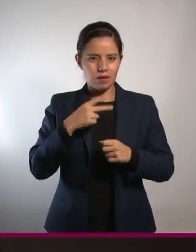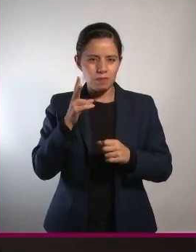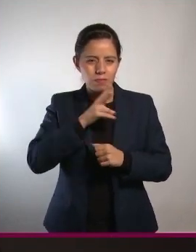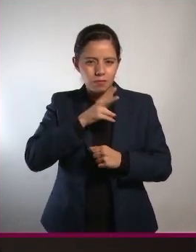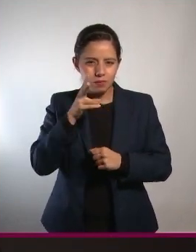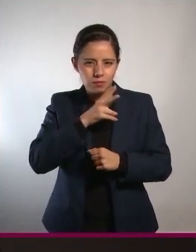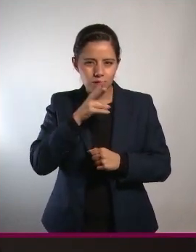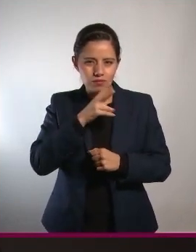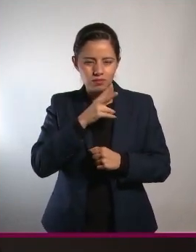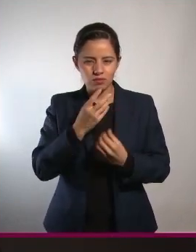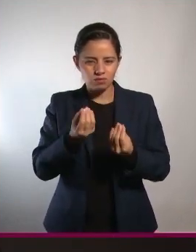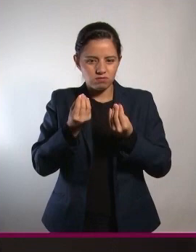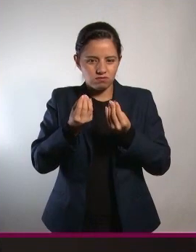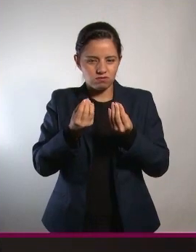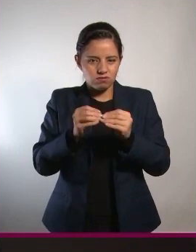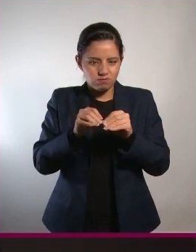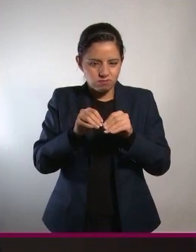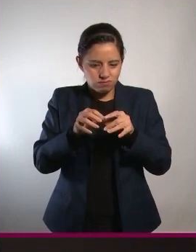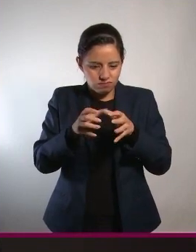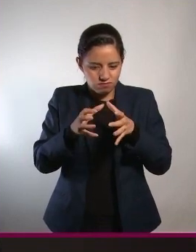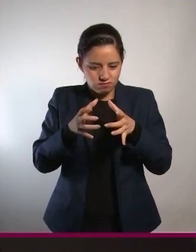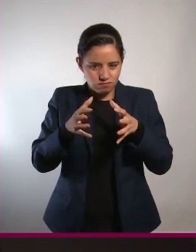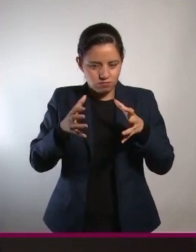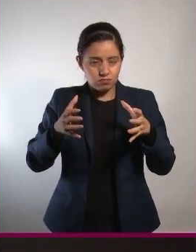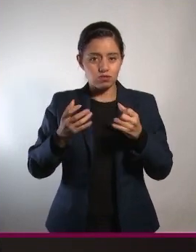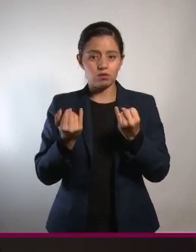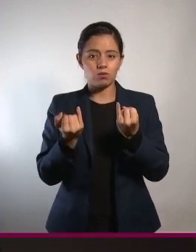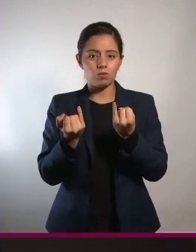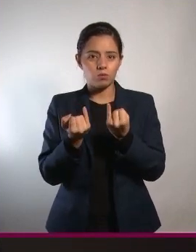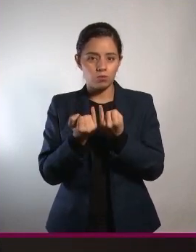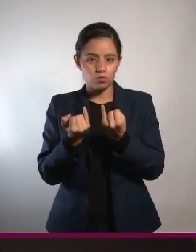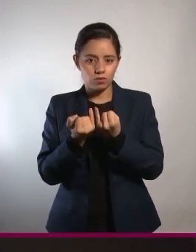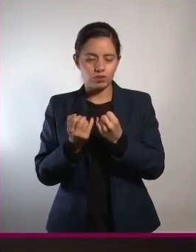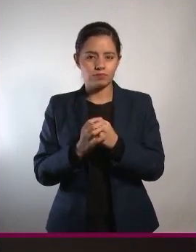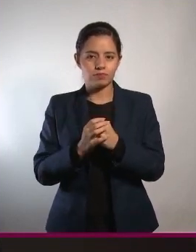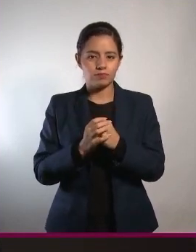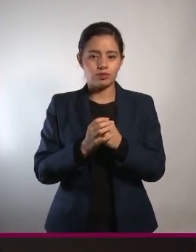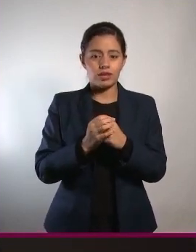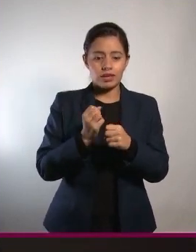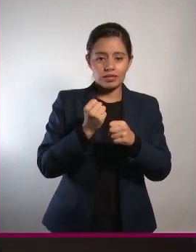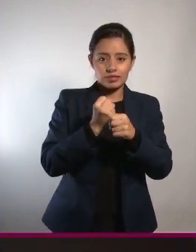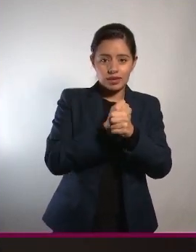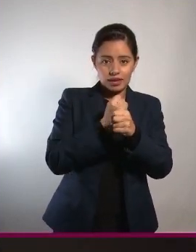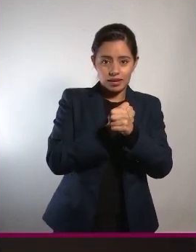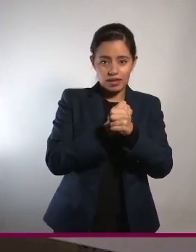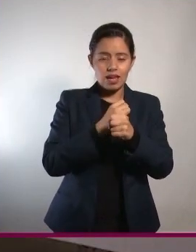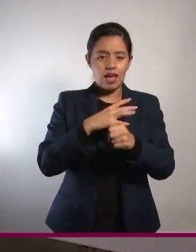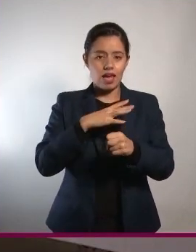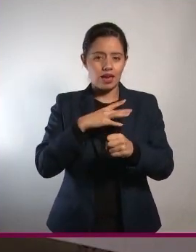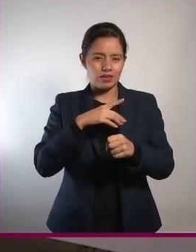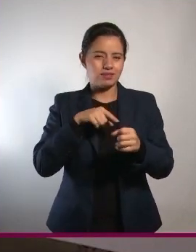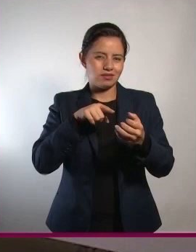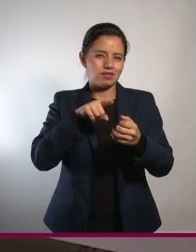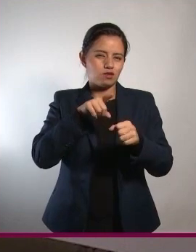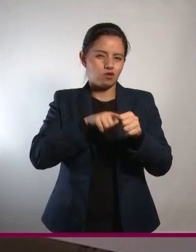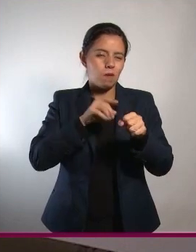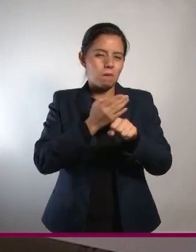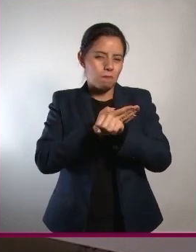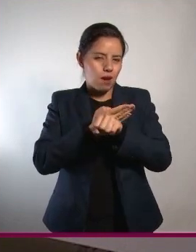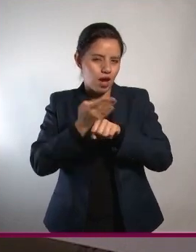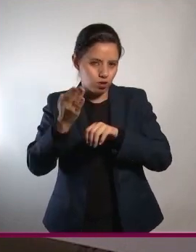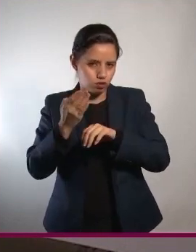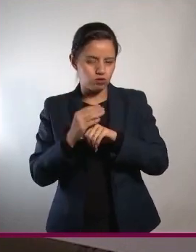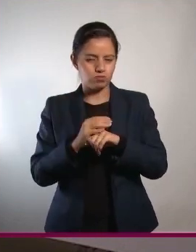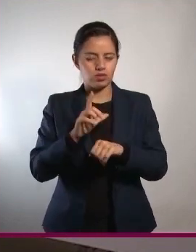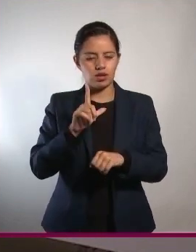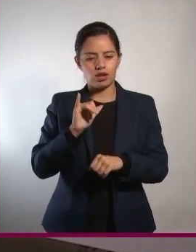enfermas por COVID y existe una disminución de las células blancas de los linfocitos que regulan la